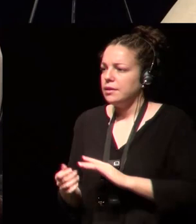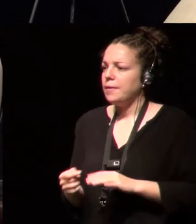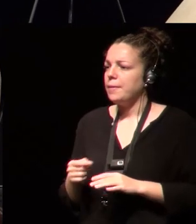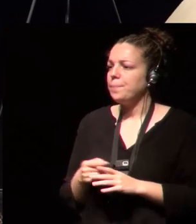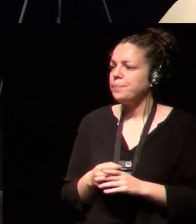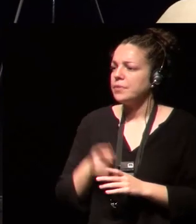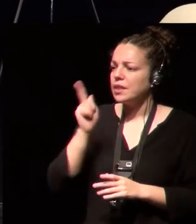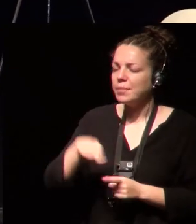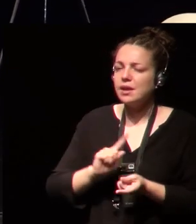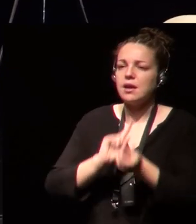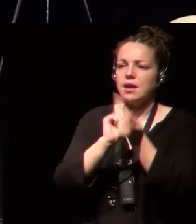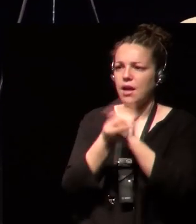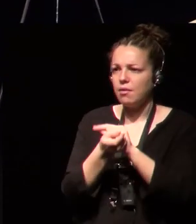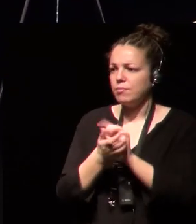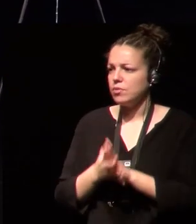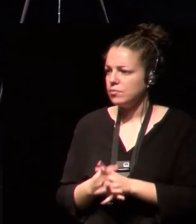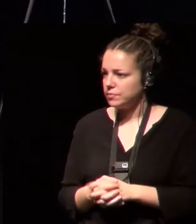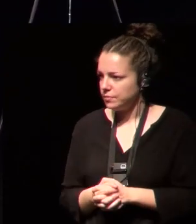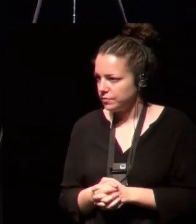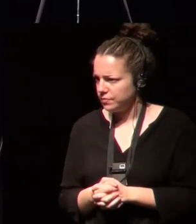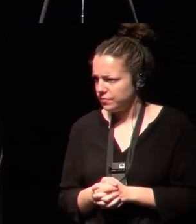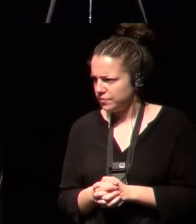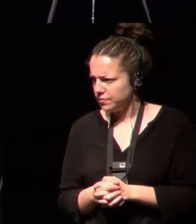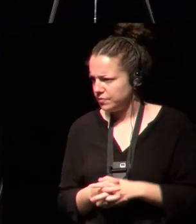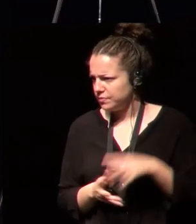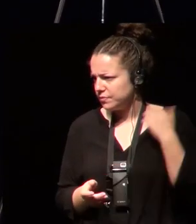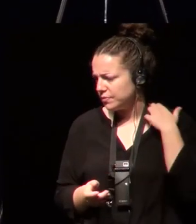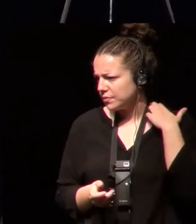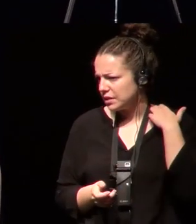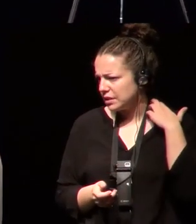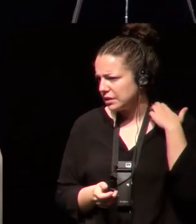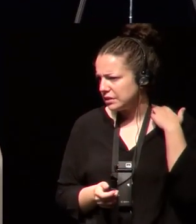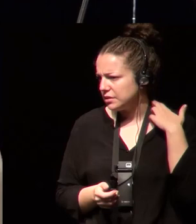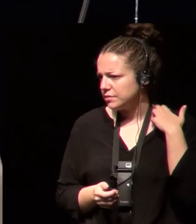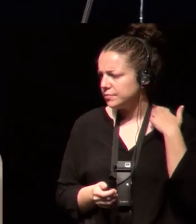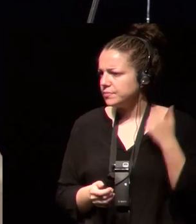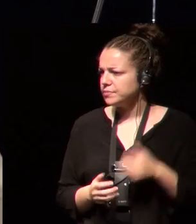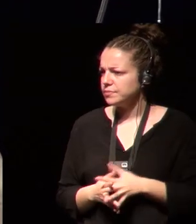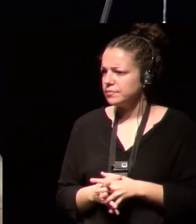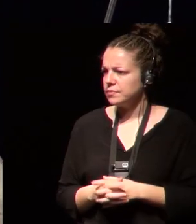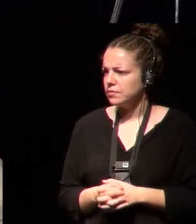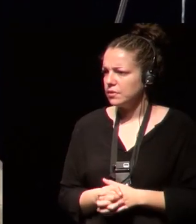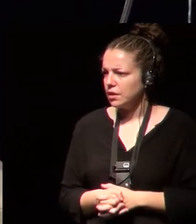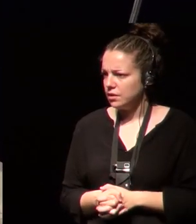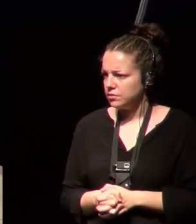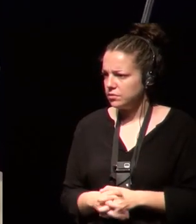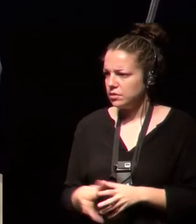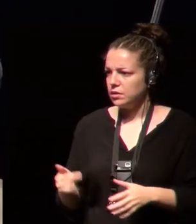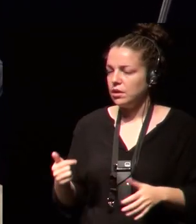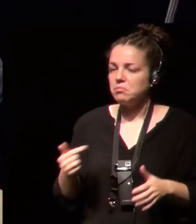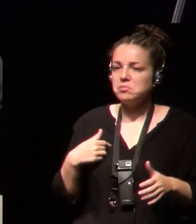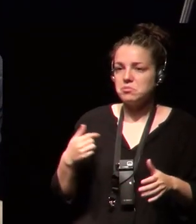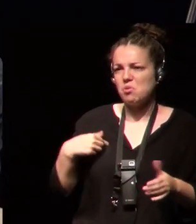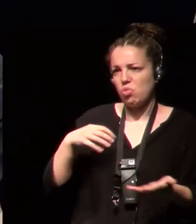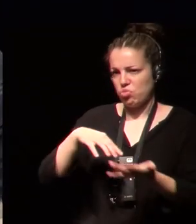total, o sea, la más absoluta humildad, a mí me Se me surgió una pregunta después de ver el vídeo de